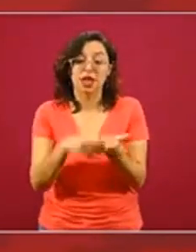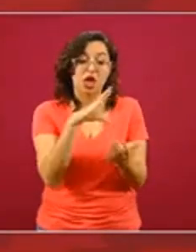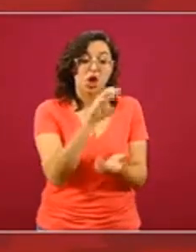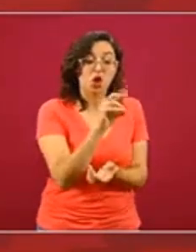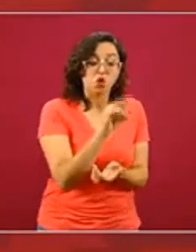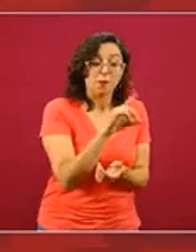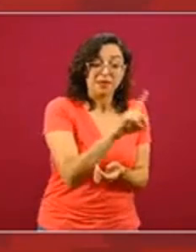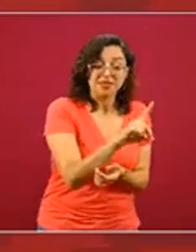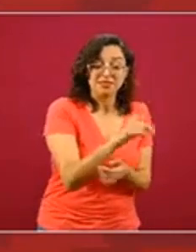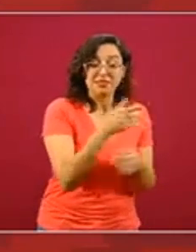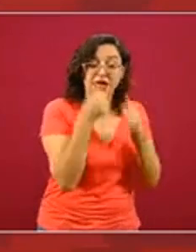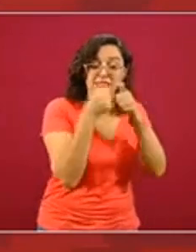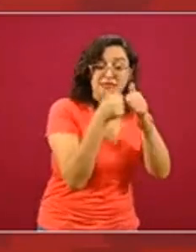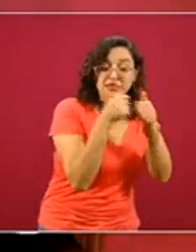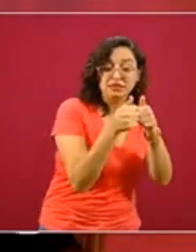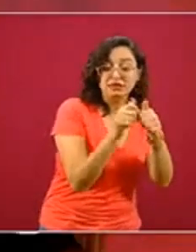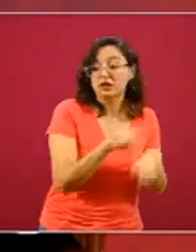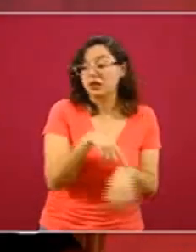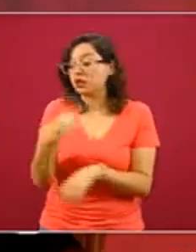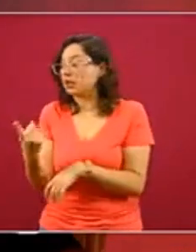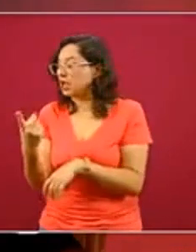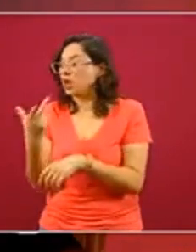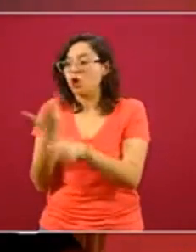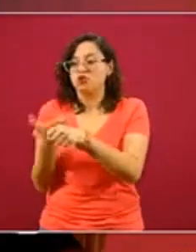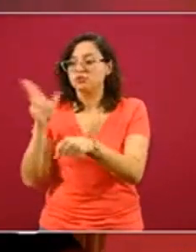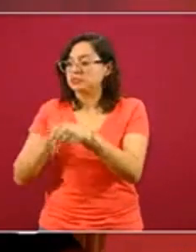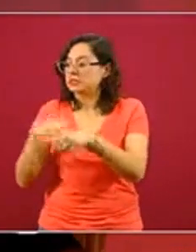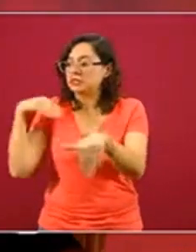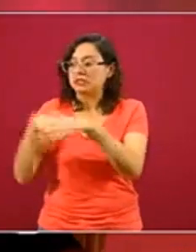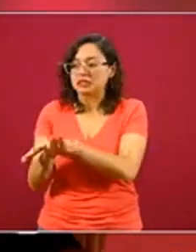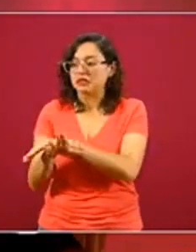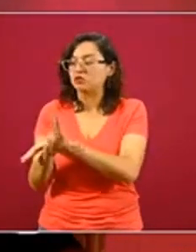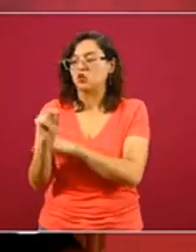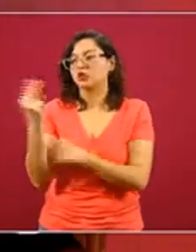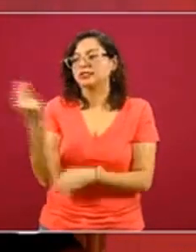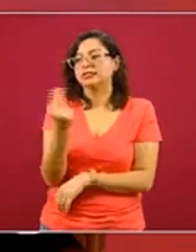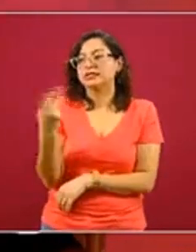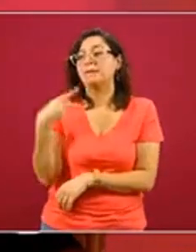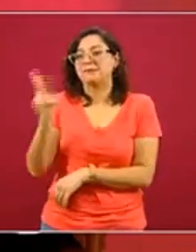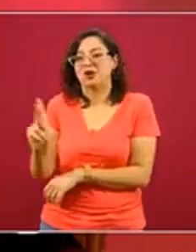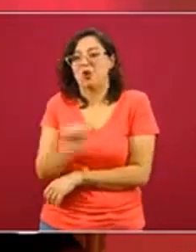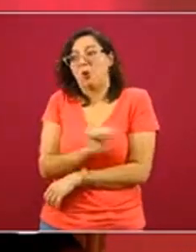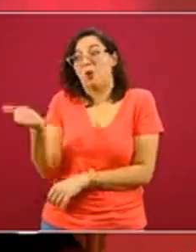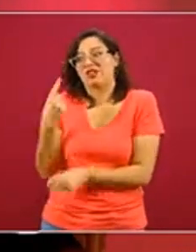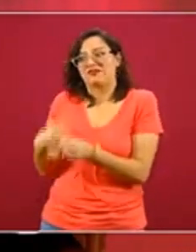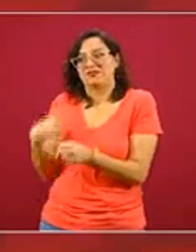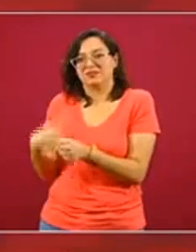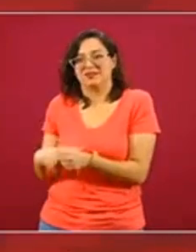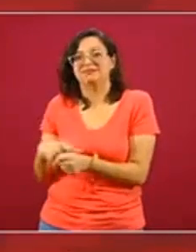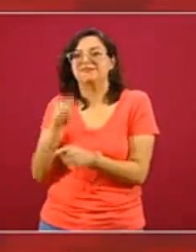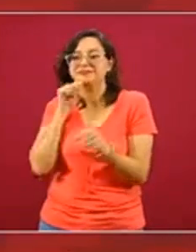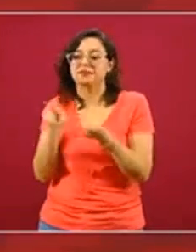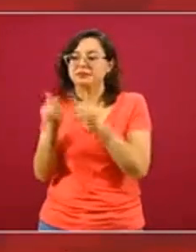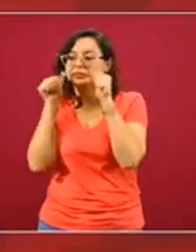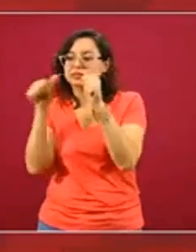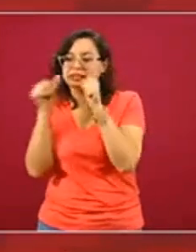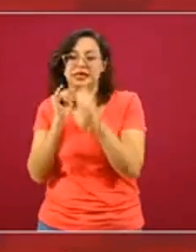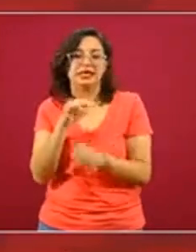no requieren hospitalización, pero que requieren continuidad de atención. En el Seguro Social también ya se están viendo varios